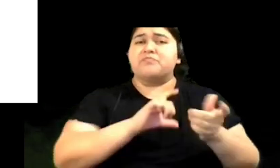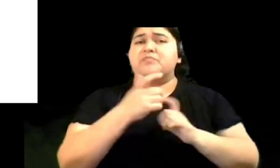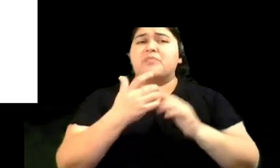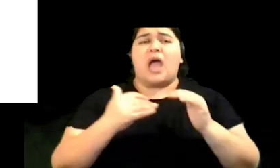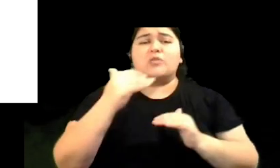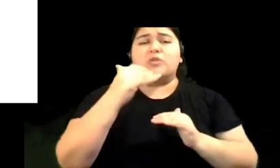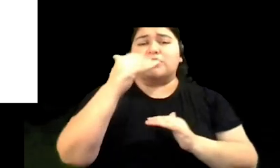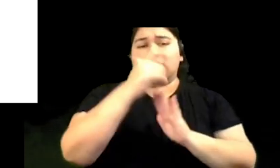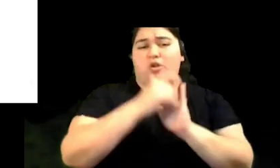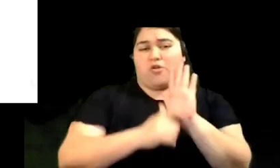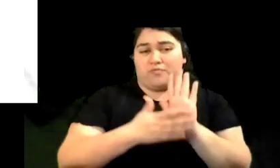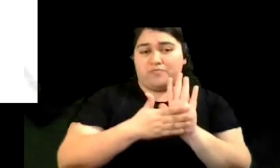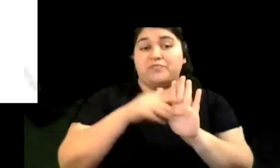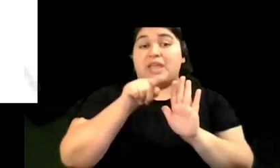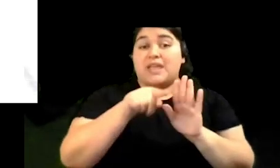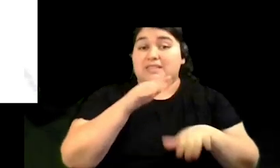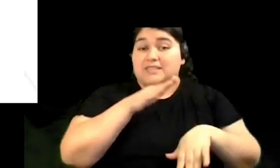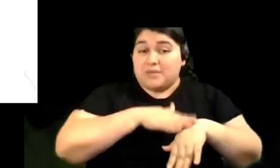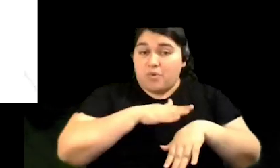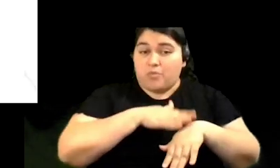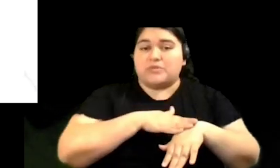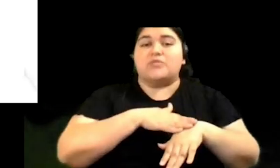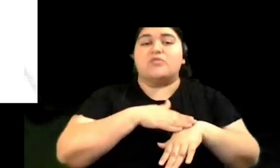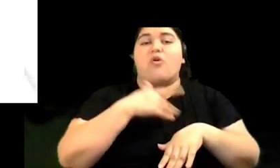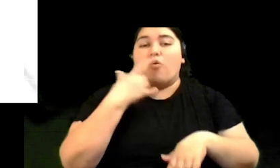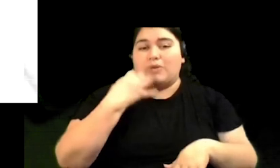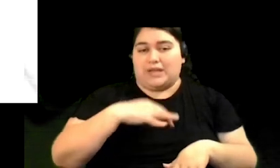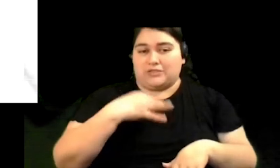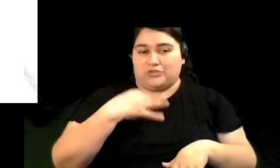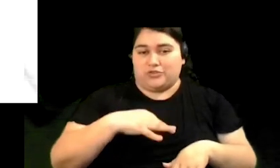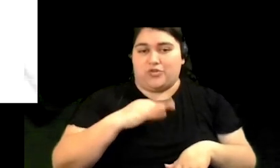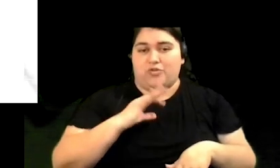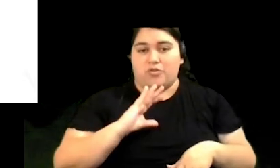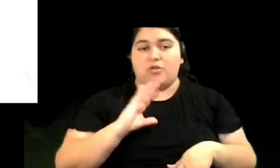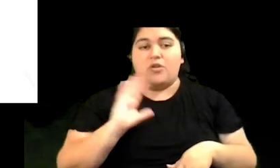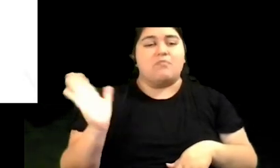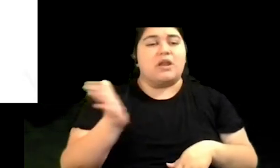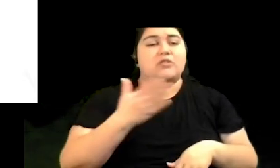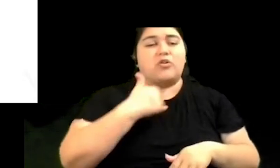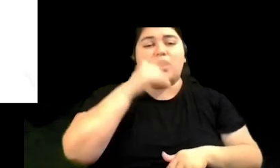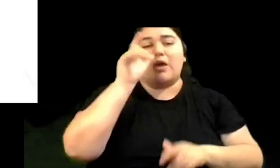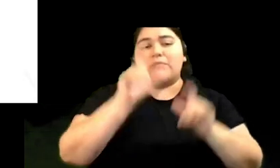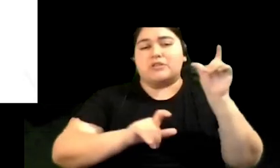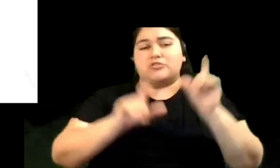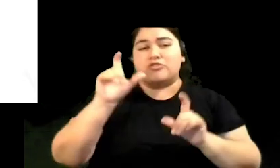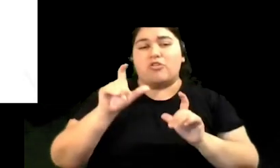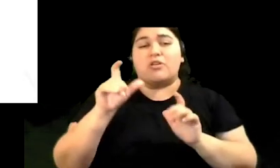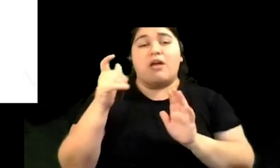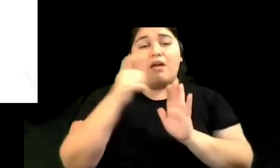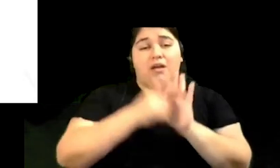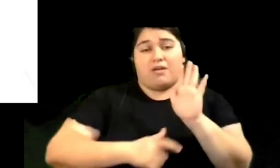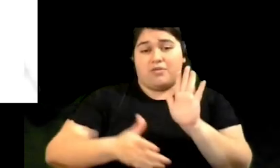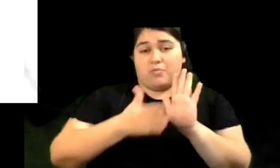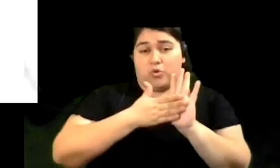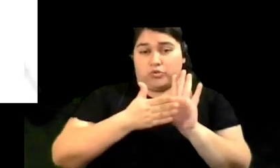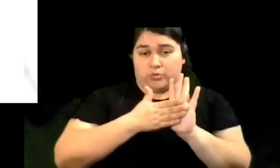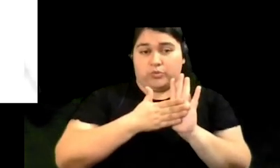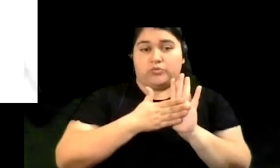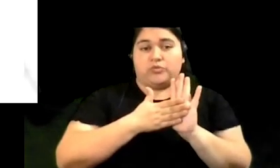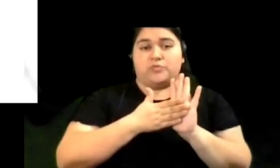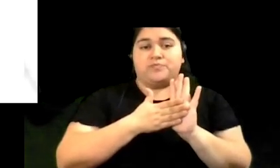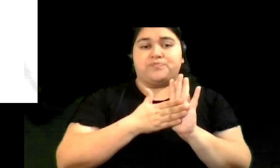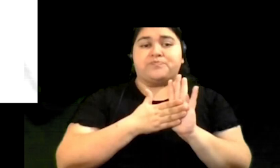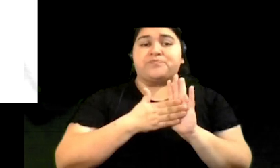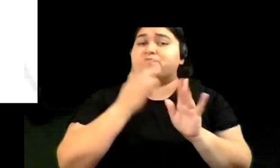Recordemos que este procedimiento es obligatorio para todo responsable del régimen simplificado, que